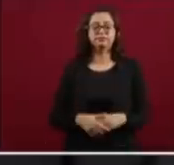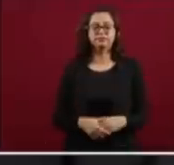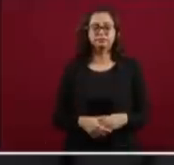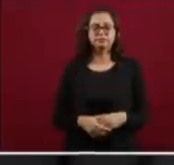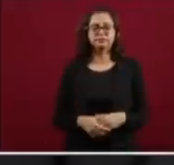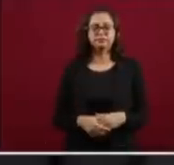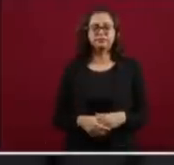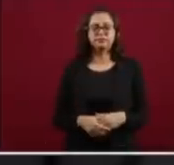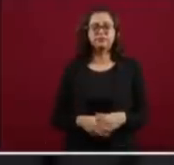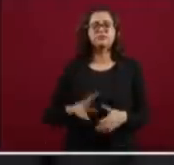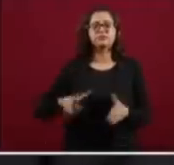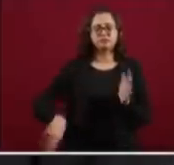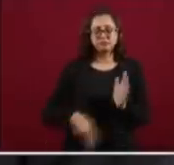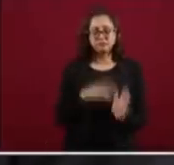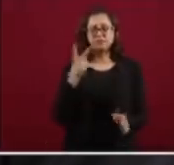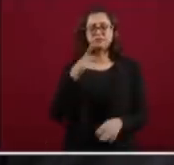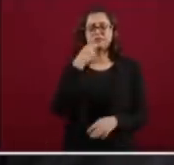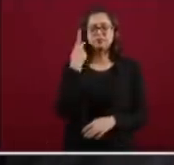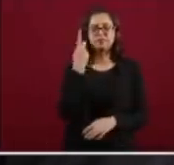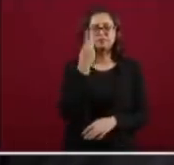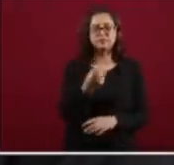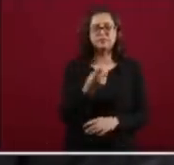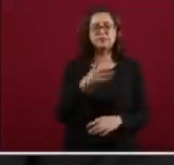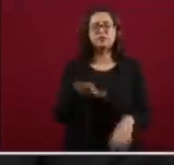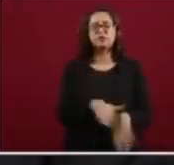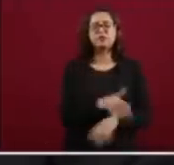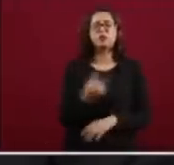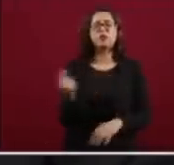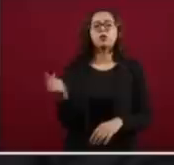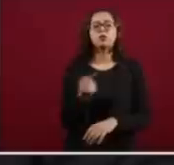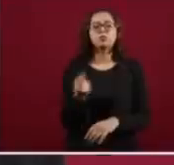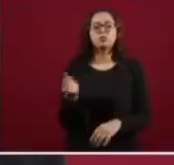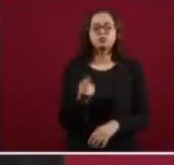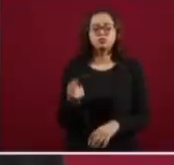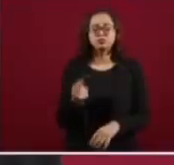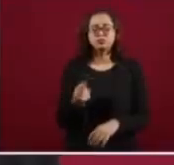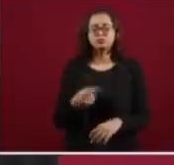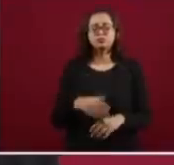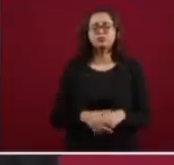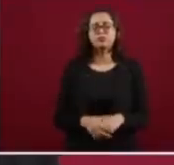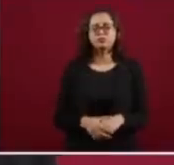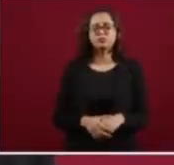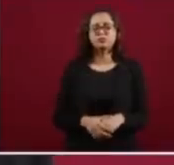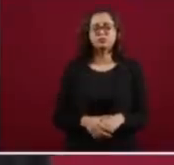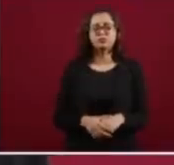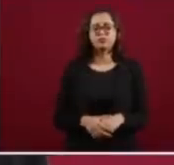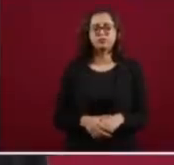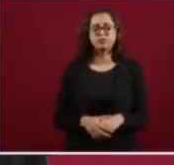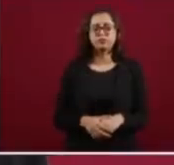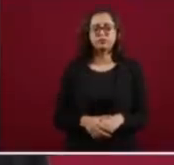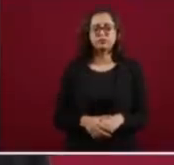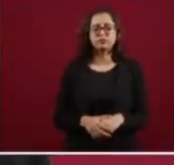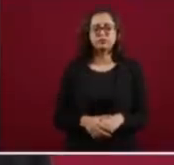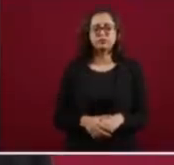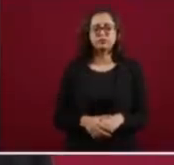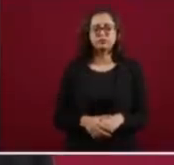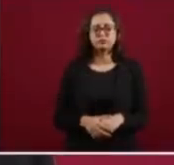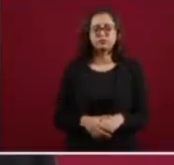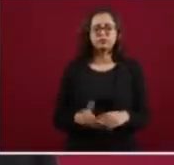y lo repito porque esto es lo que nos